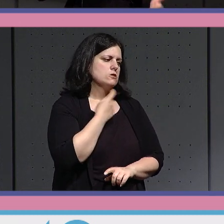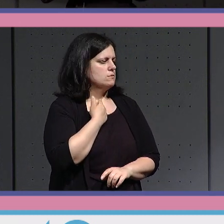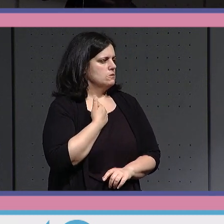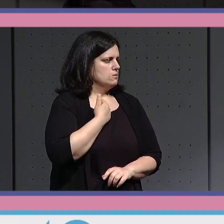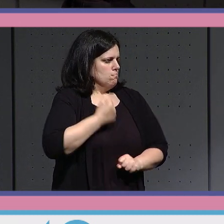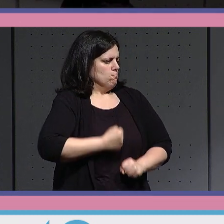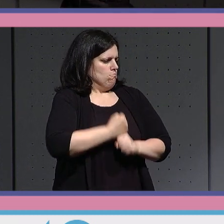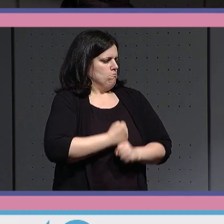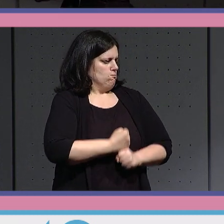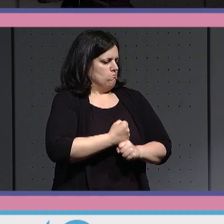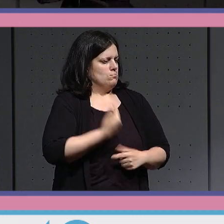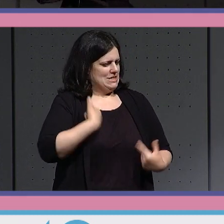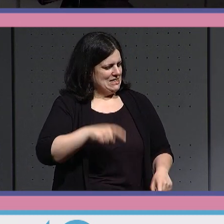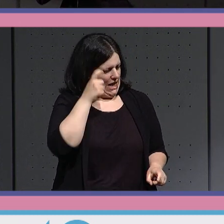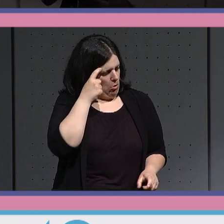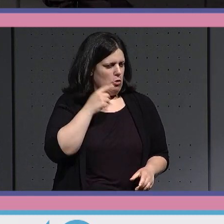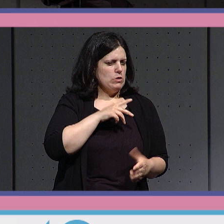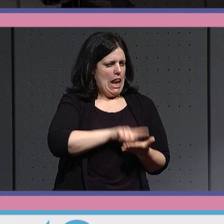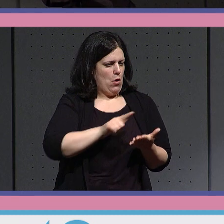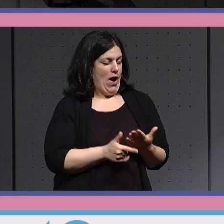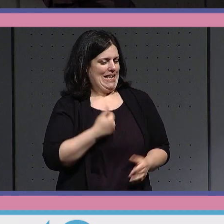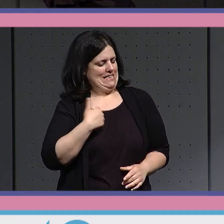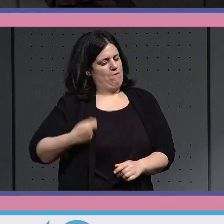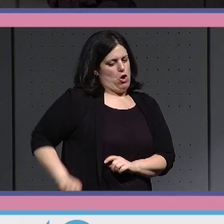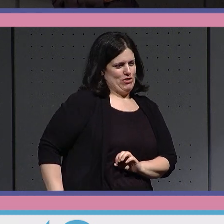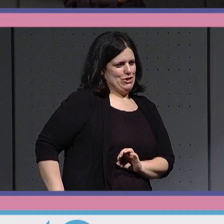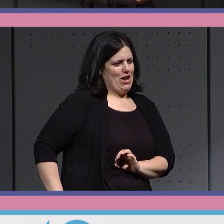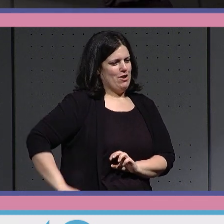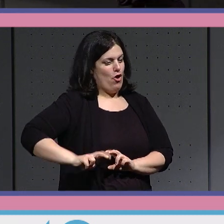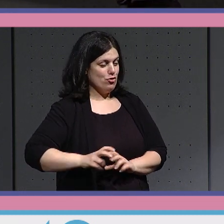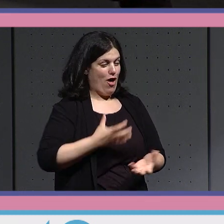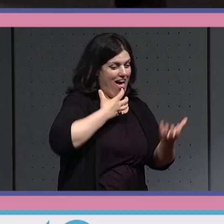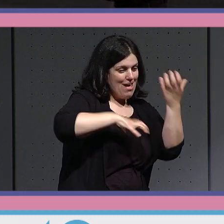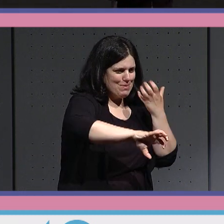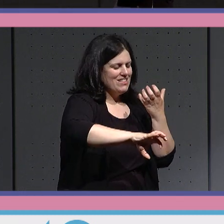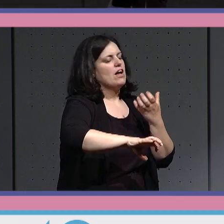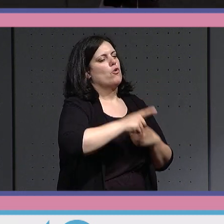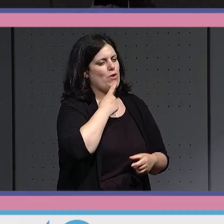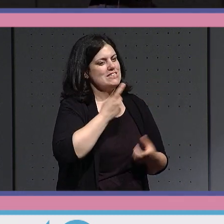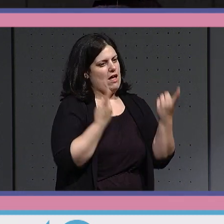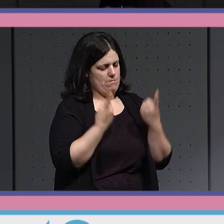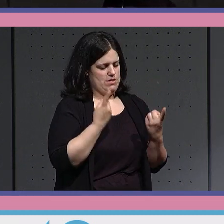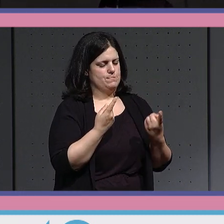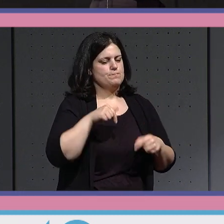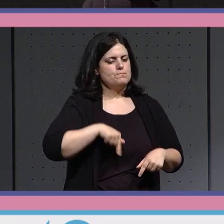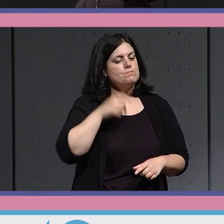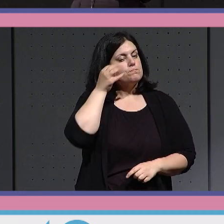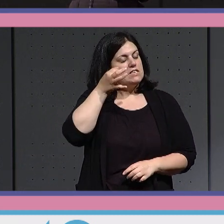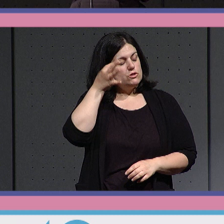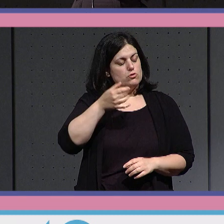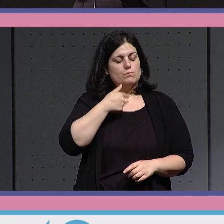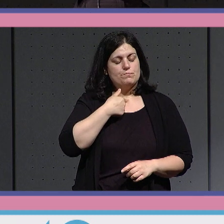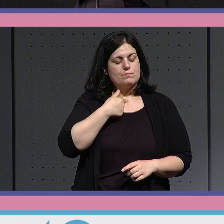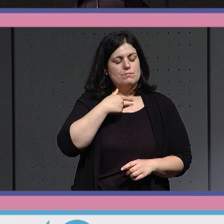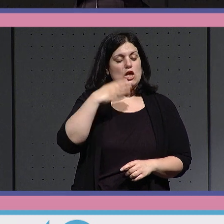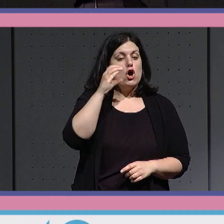aquí, nos cuesta mucho hablar determinado lenguaje, nos cuesta mucho ponernos en este sitio. Hoy me han invitado a hablar de comorbilidad y como yo soy psiquiatra, pues